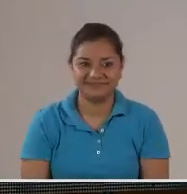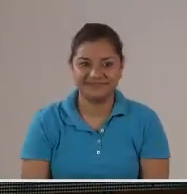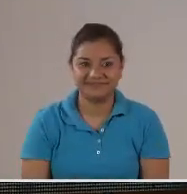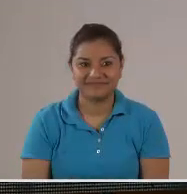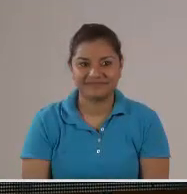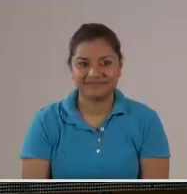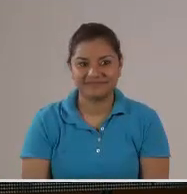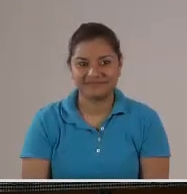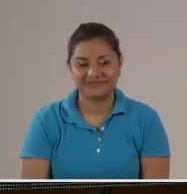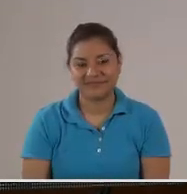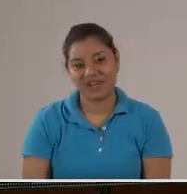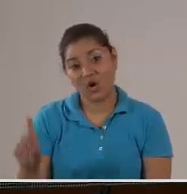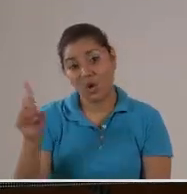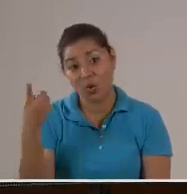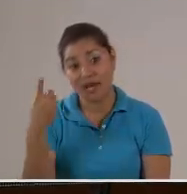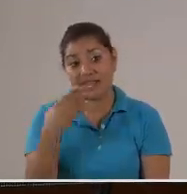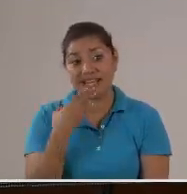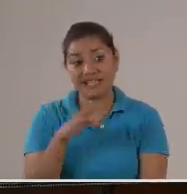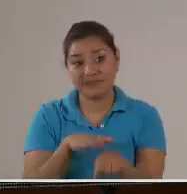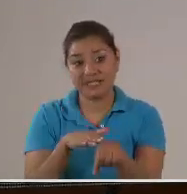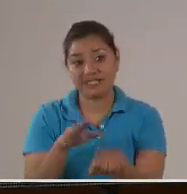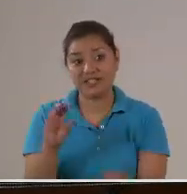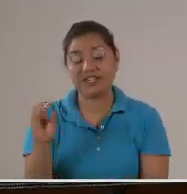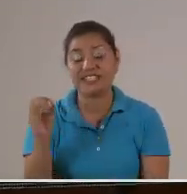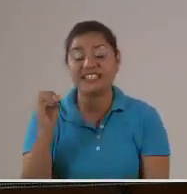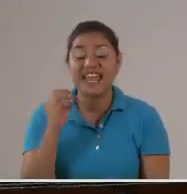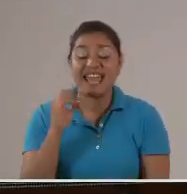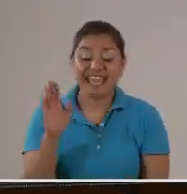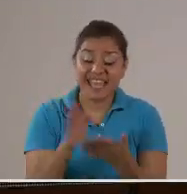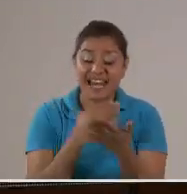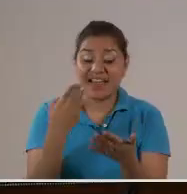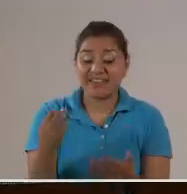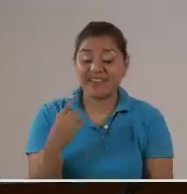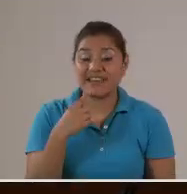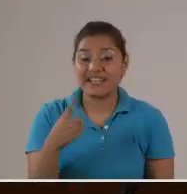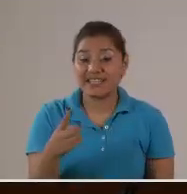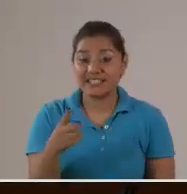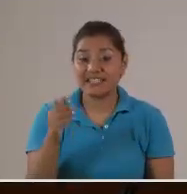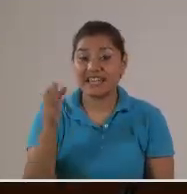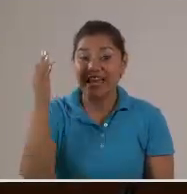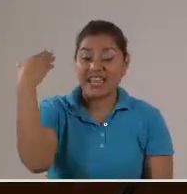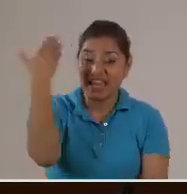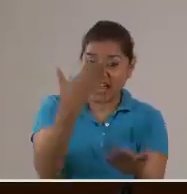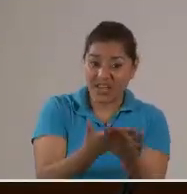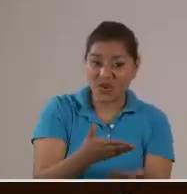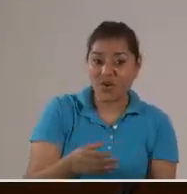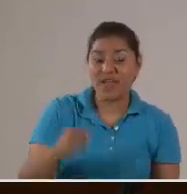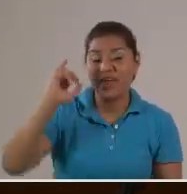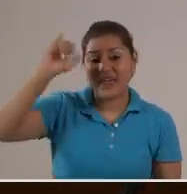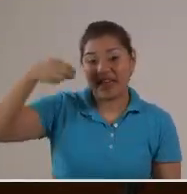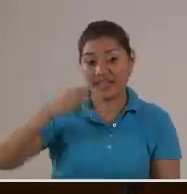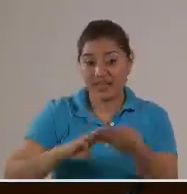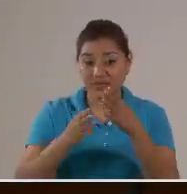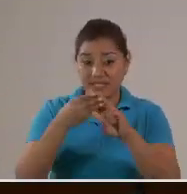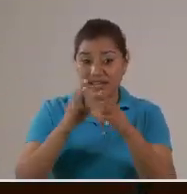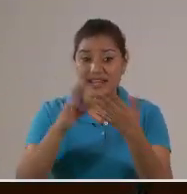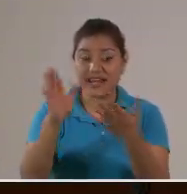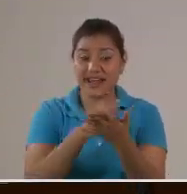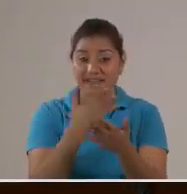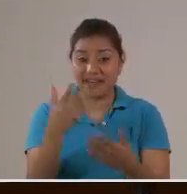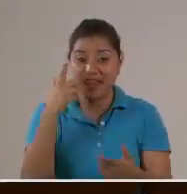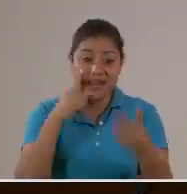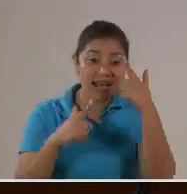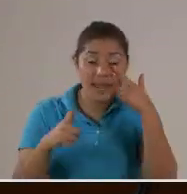juntamente una de las maldiciones que la Biblia declara que cayó sobre Jerusalén en el libro de lamentaciones es